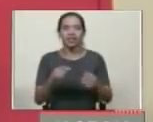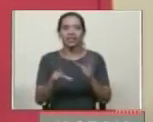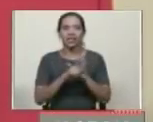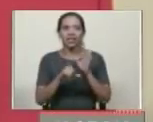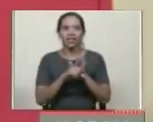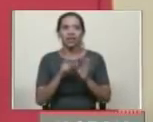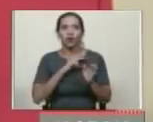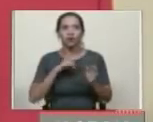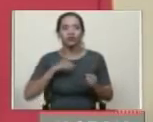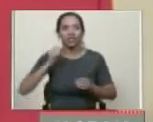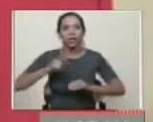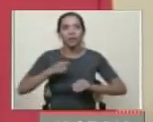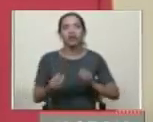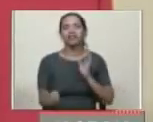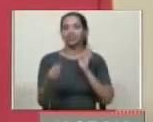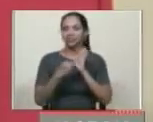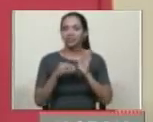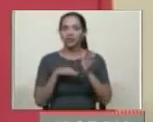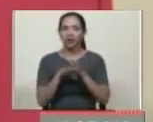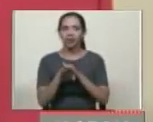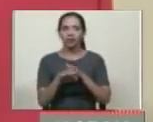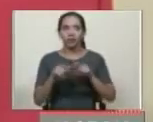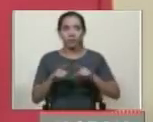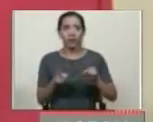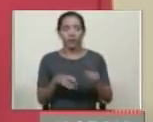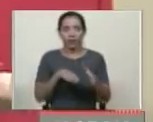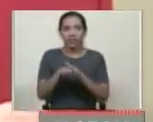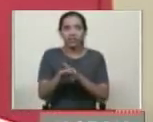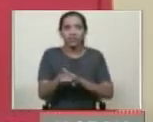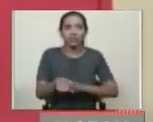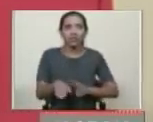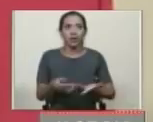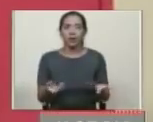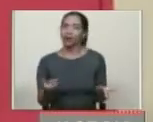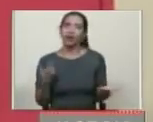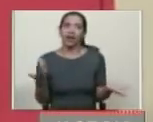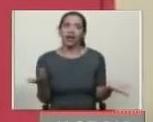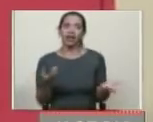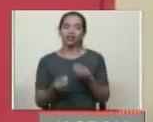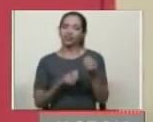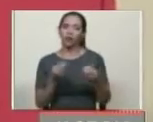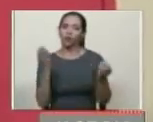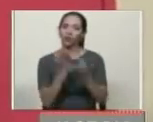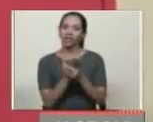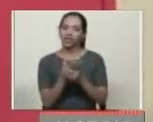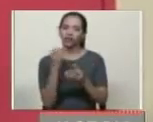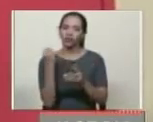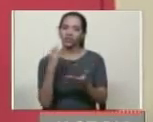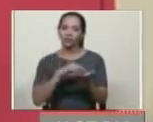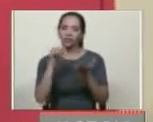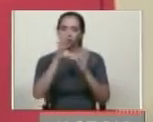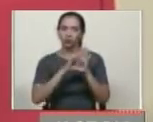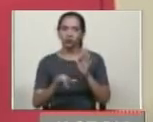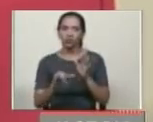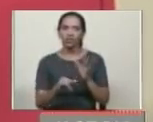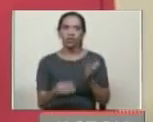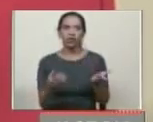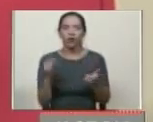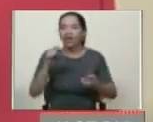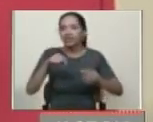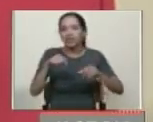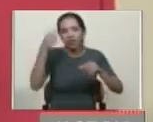nosotros necesitamos que eso se avance. Pero para que se avance en eso no basta un decreto de la Asamblea Nacional Constituyente y ya. Es necesario que la población en